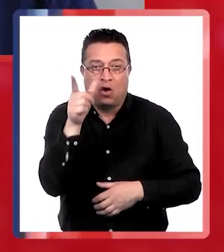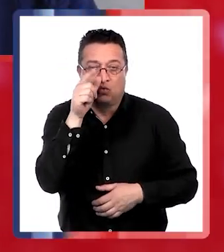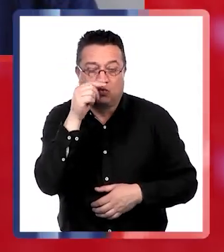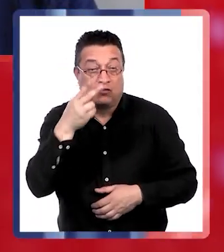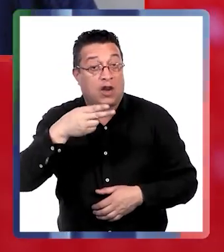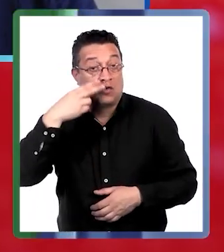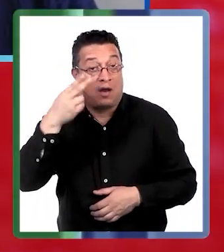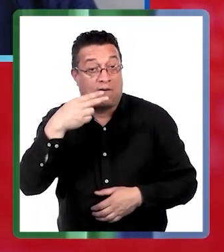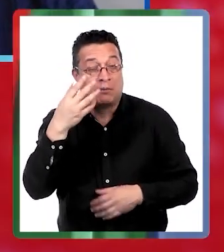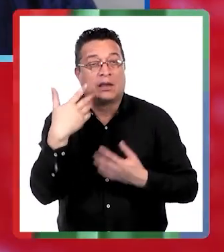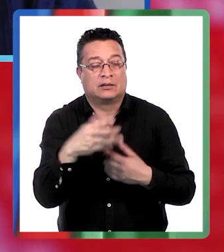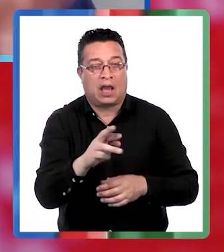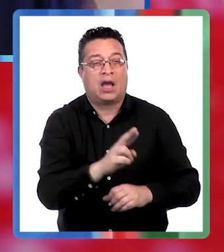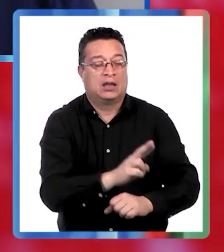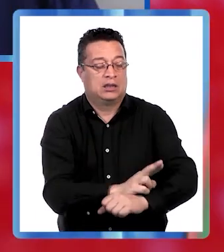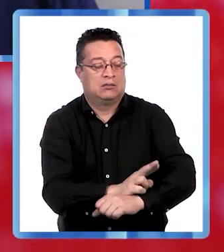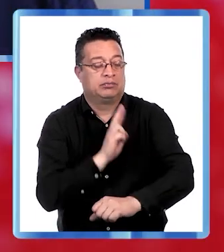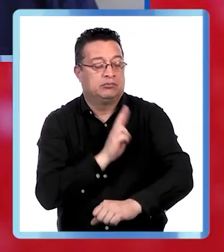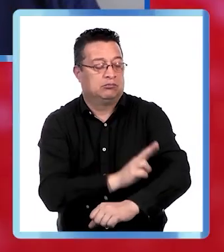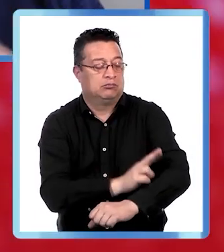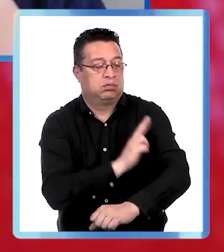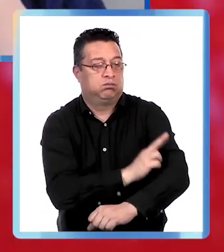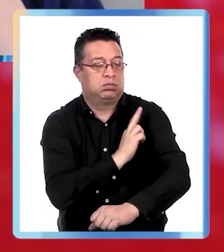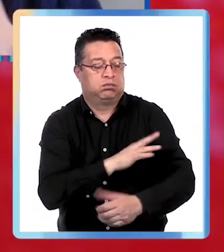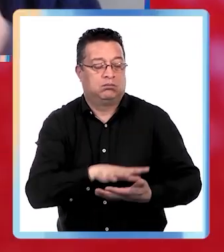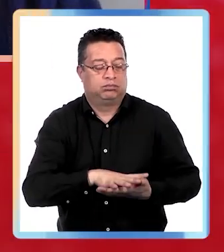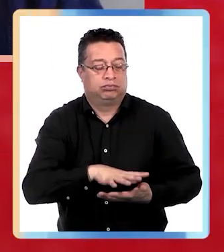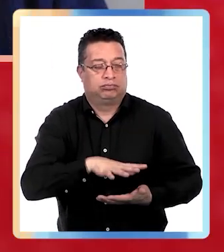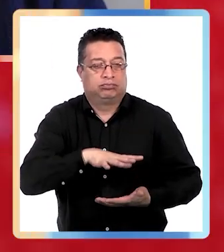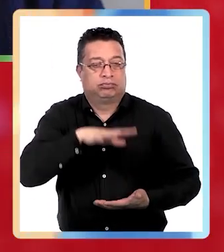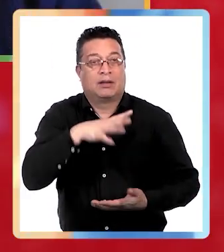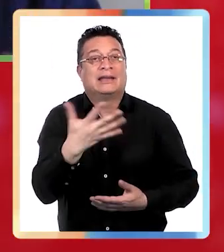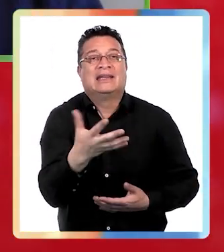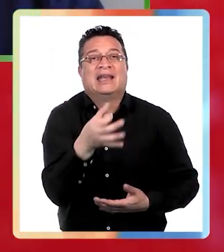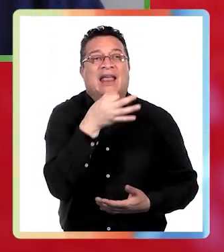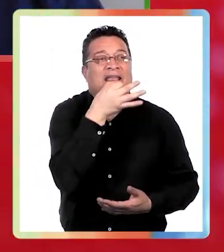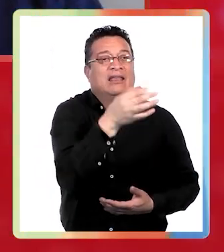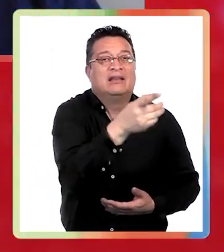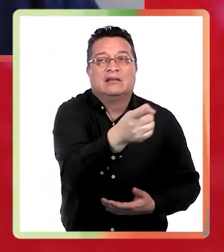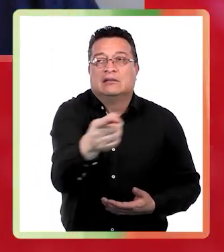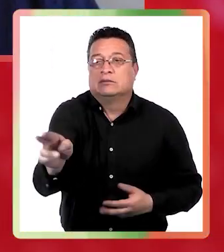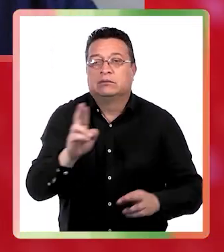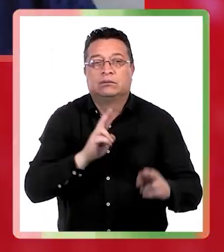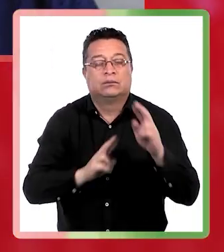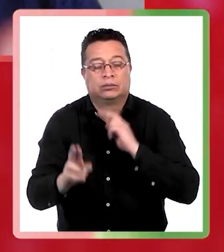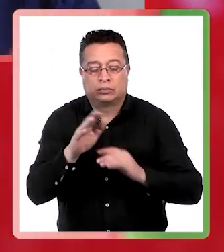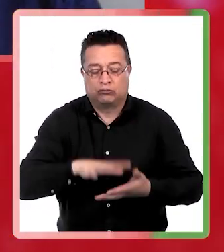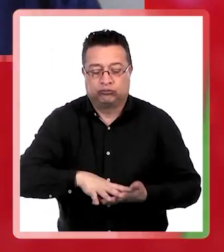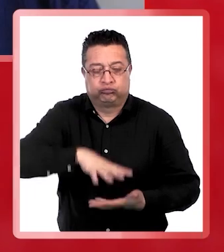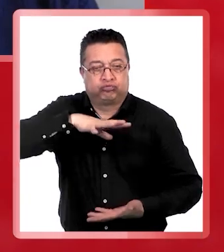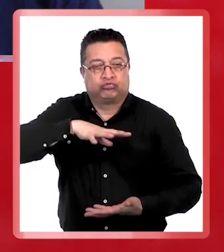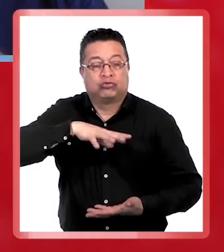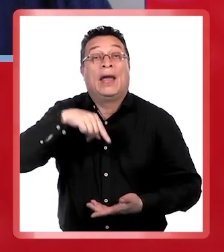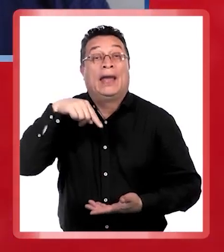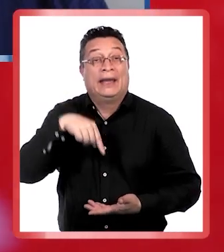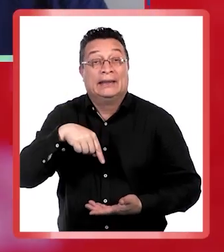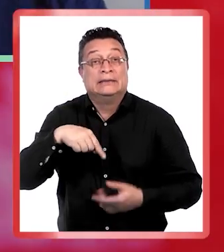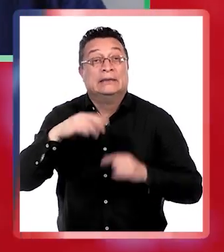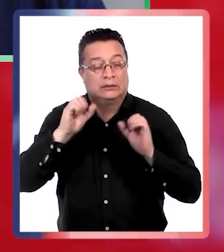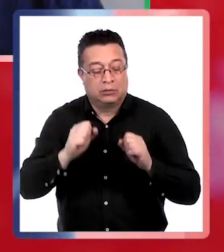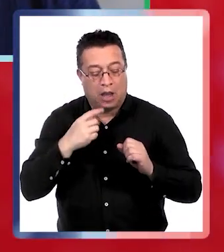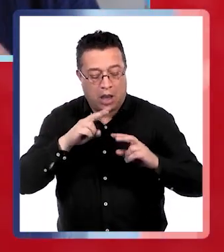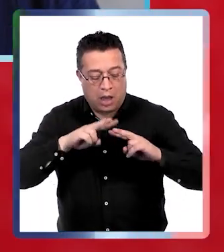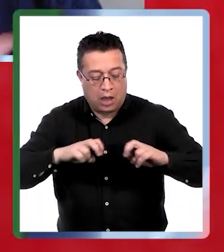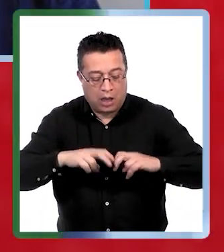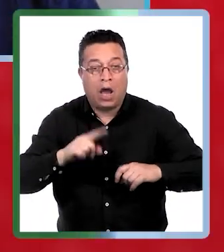cercano a octubre, noviembre, vamos a tener los resultados de finalmente qué dijo Chile, ¿no? ¿Qué nos hace saber Chile? Y con eso